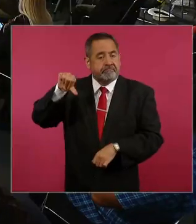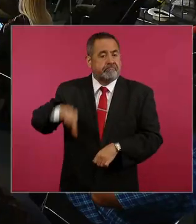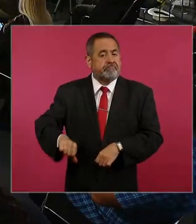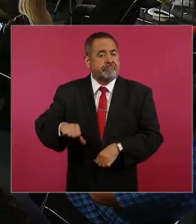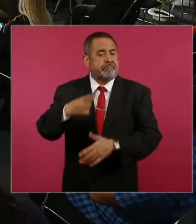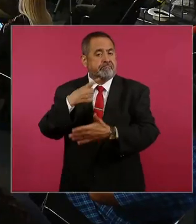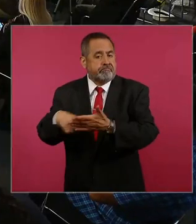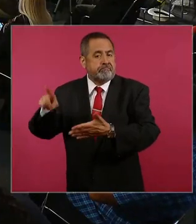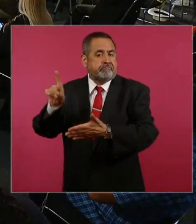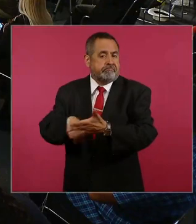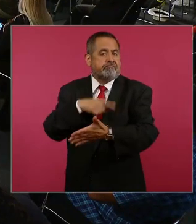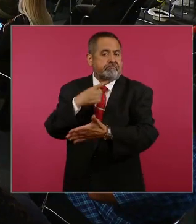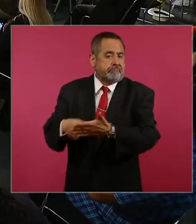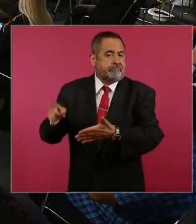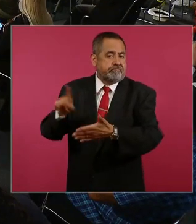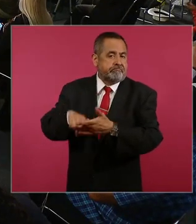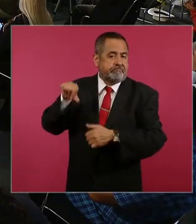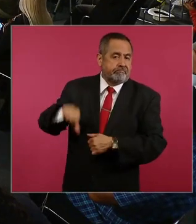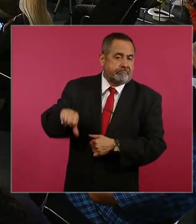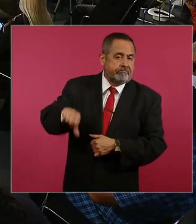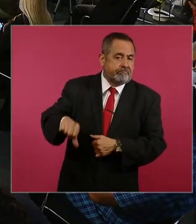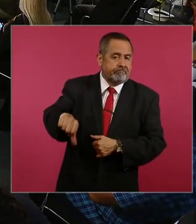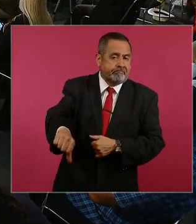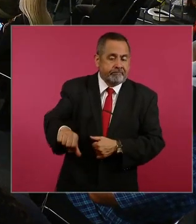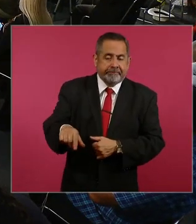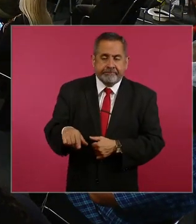y es importante recordarlo